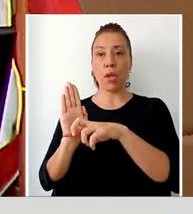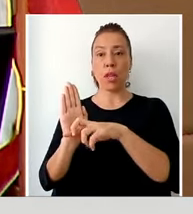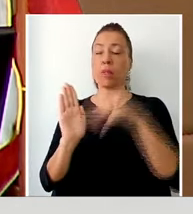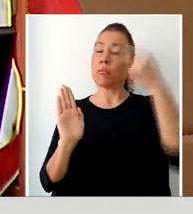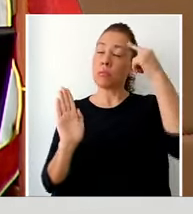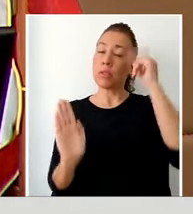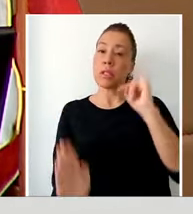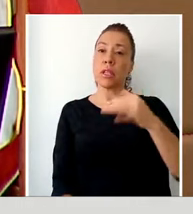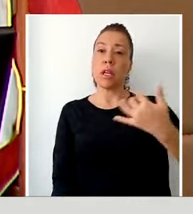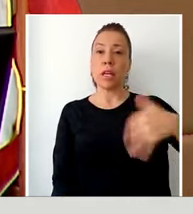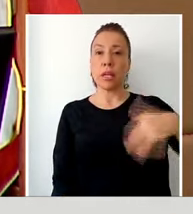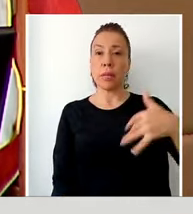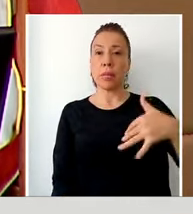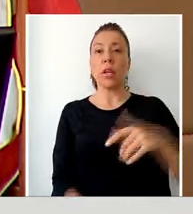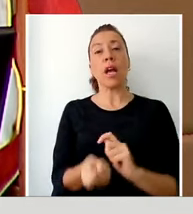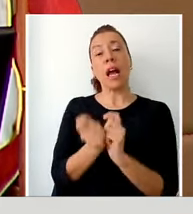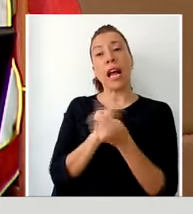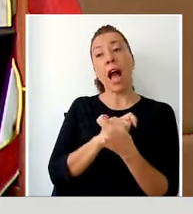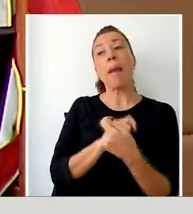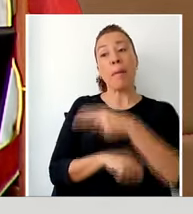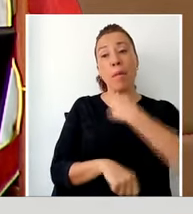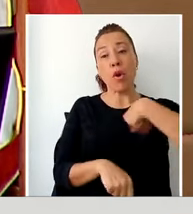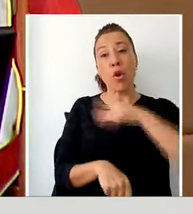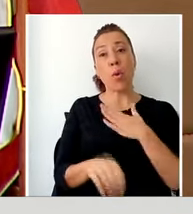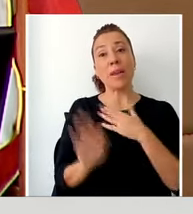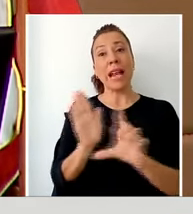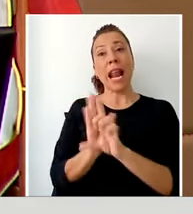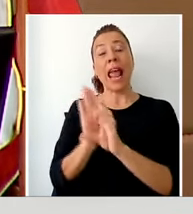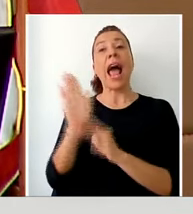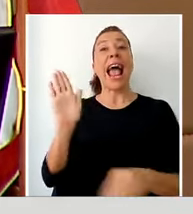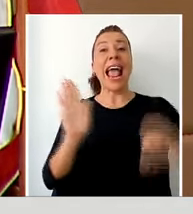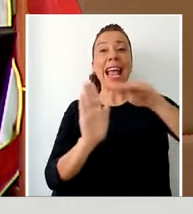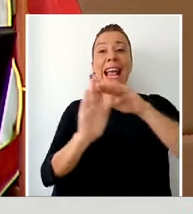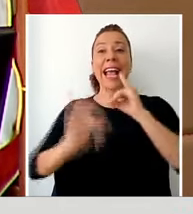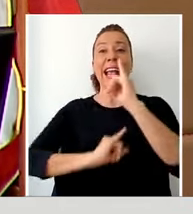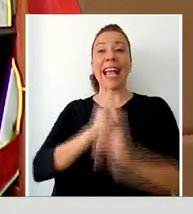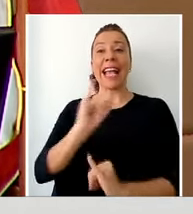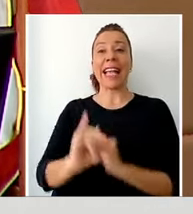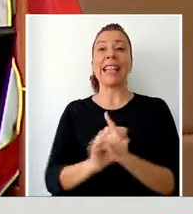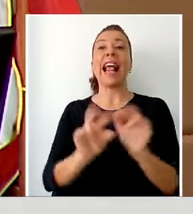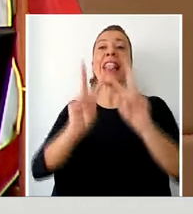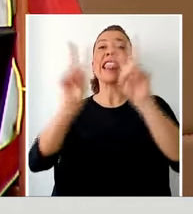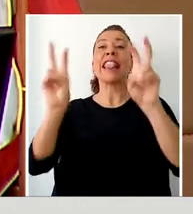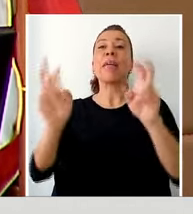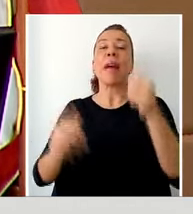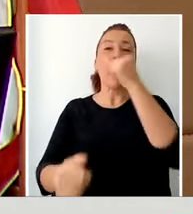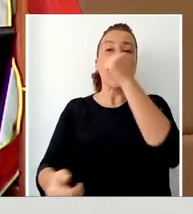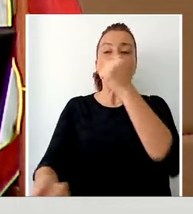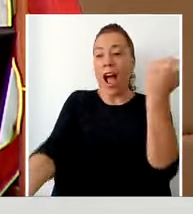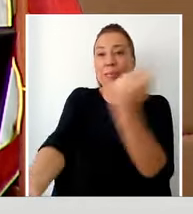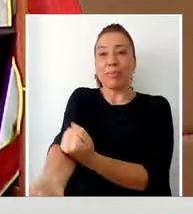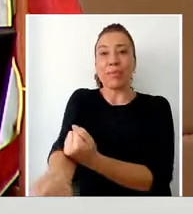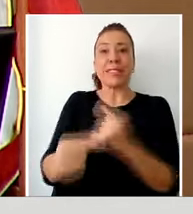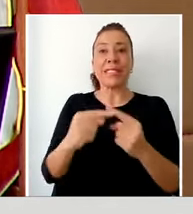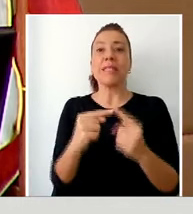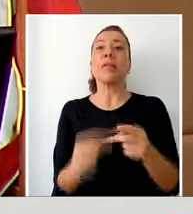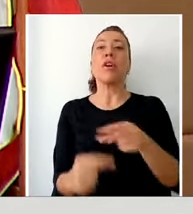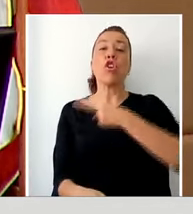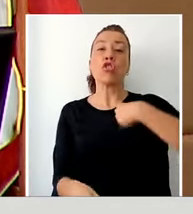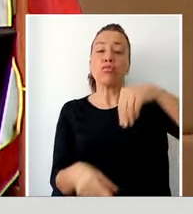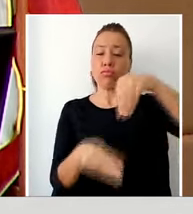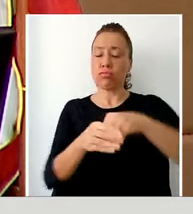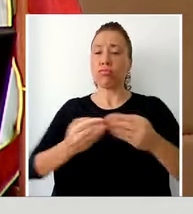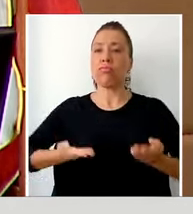adecuemos nuestra legislación a los estándares internacionales en materia de dopaje y vamos a poner nuestros votos a disposición del gobierno